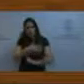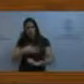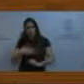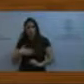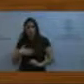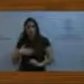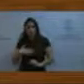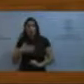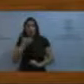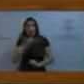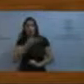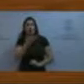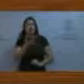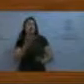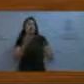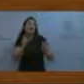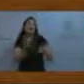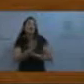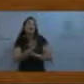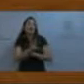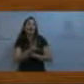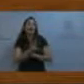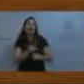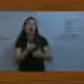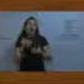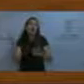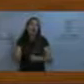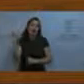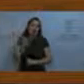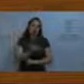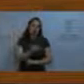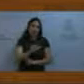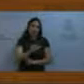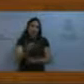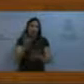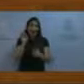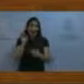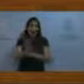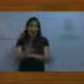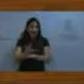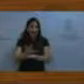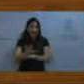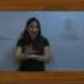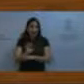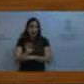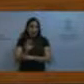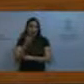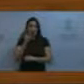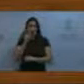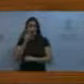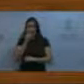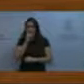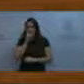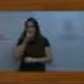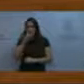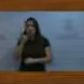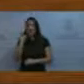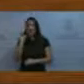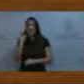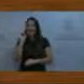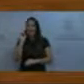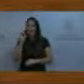conocen, que es la famosa Carta de Emplazamiento de la Unión Europea. Esta carta se recibe en julio de